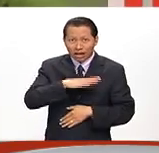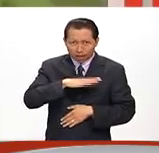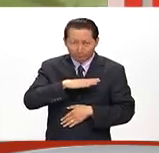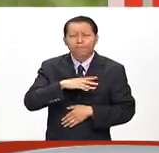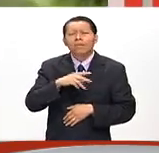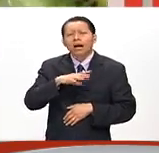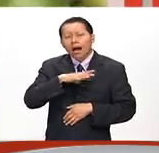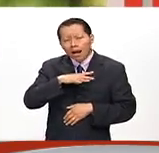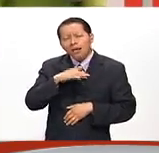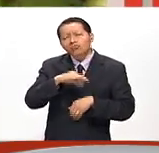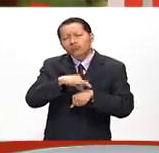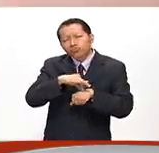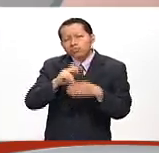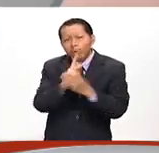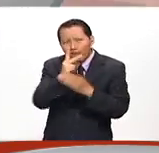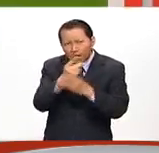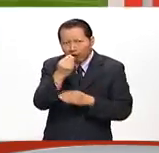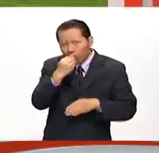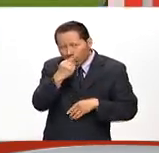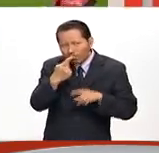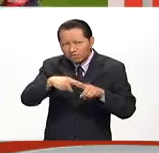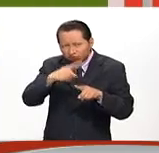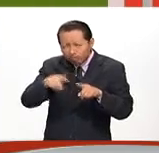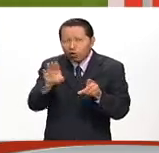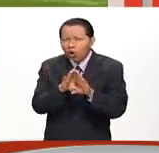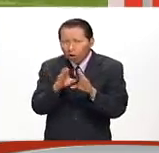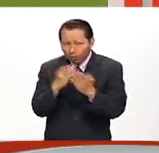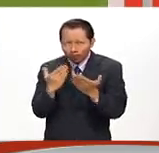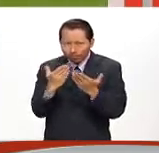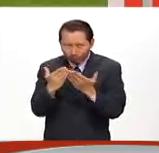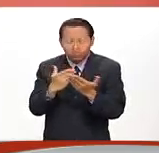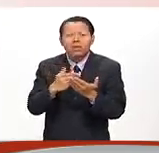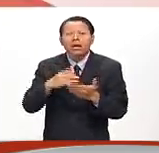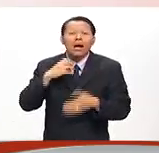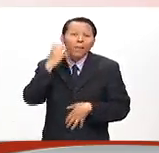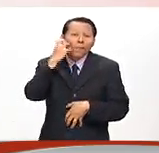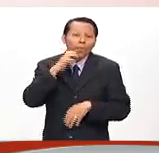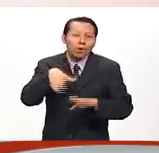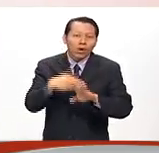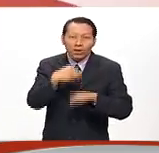el reportaje de México al día. Pumas ganan a Chivas.